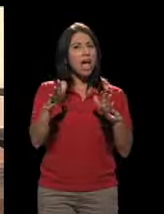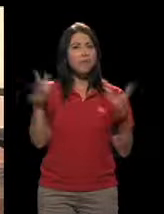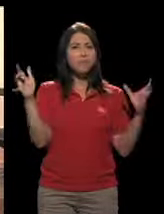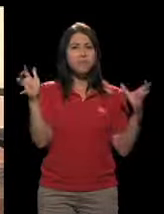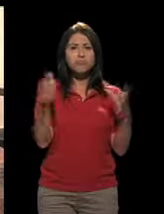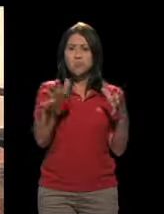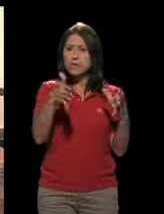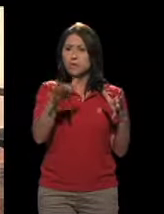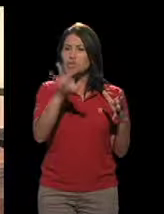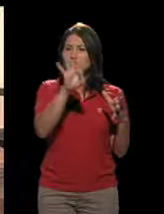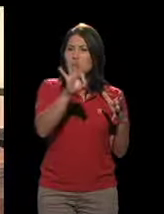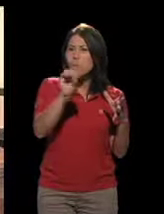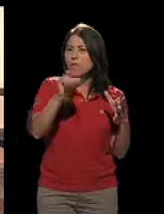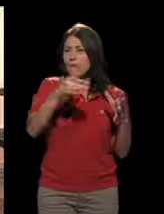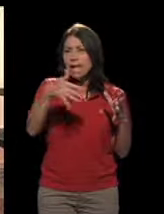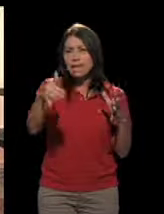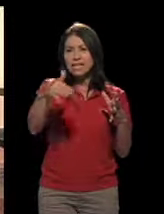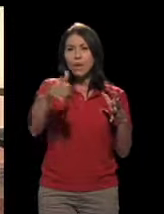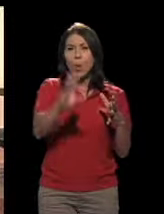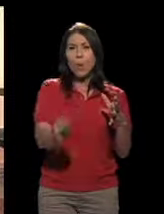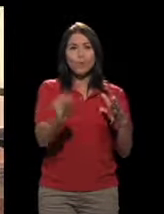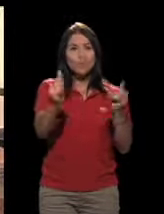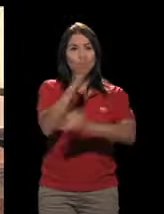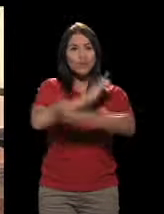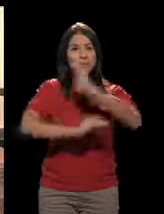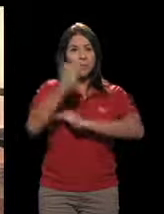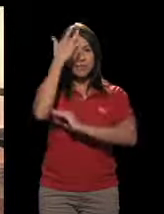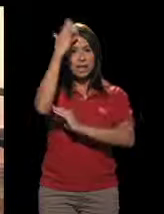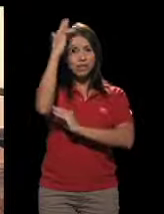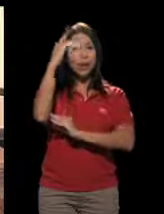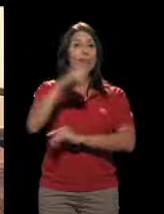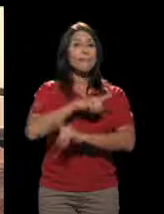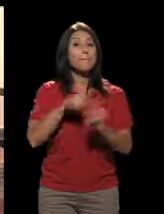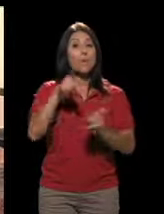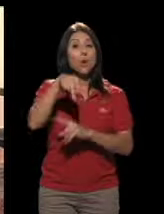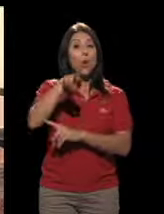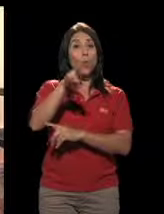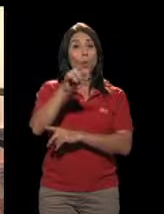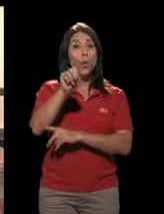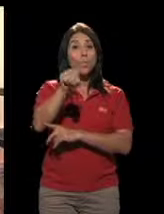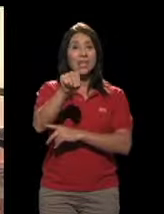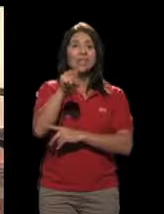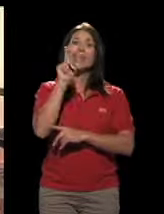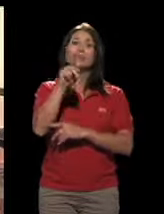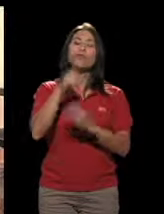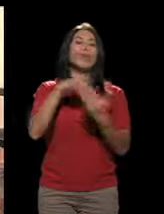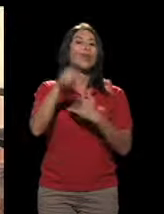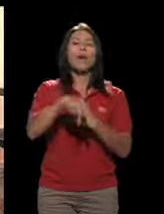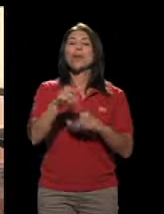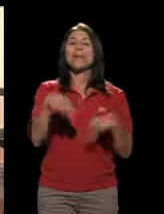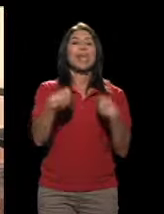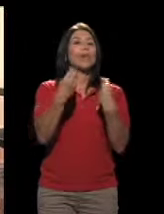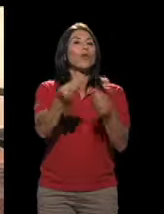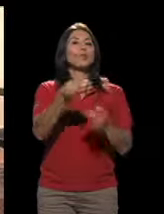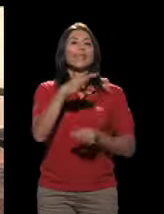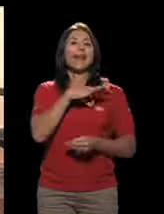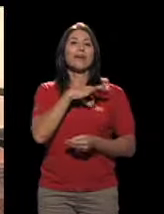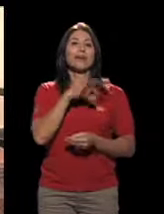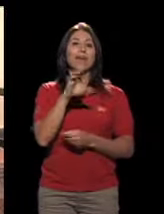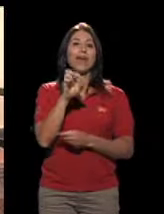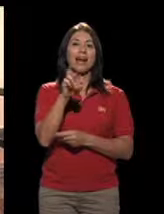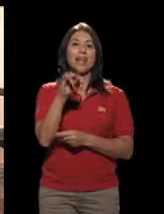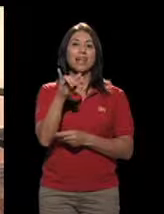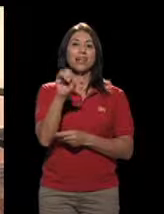90 y pico de chicos con discapacidad intelectual, pero es un programa que no les da créditos y no se los puede dar, ¿verdad? O